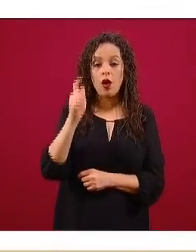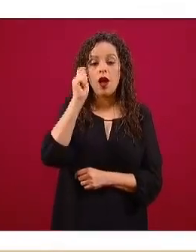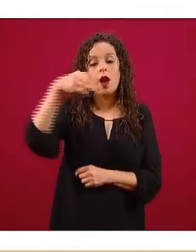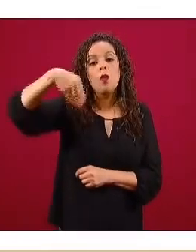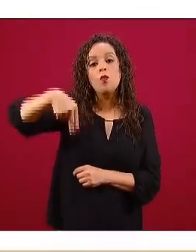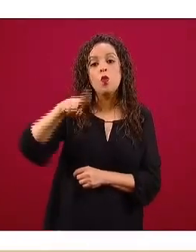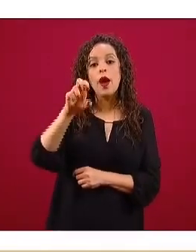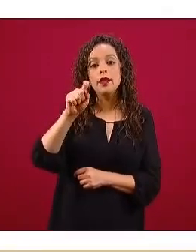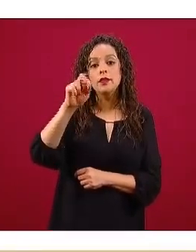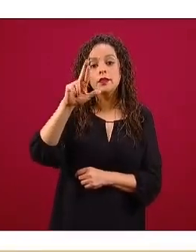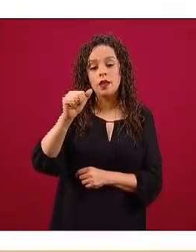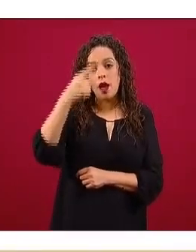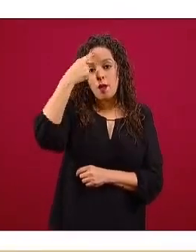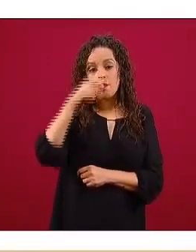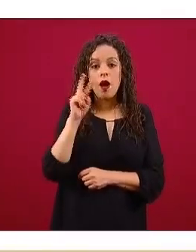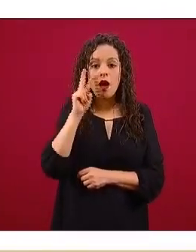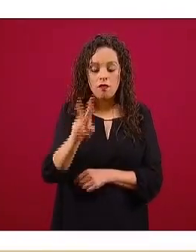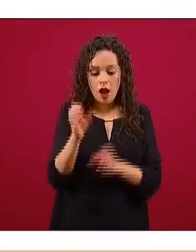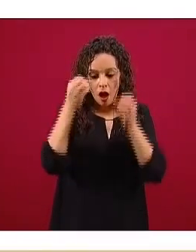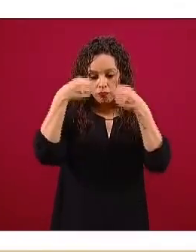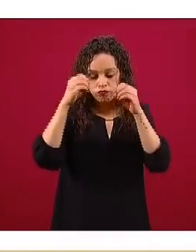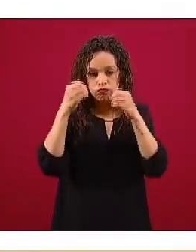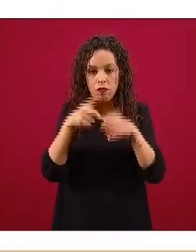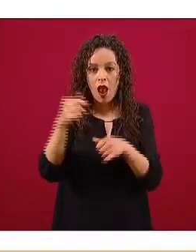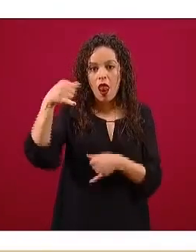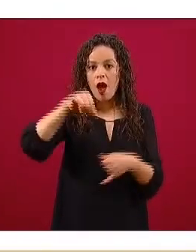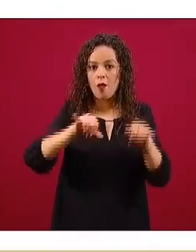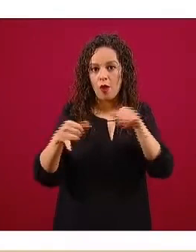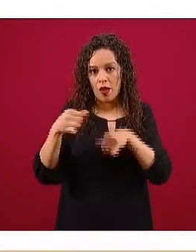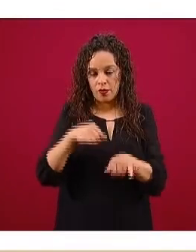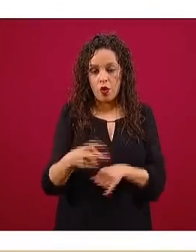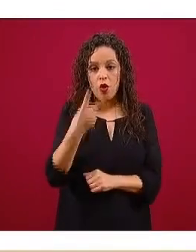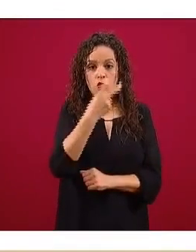una muestra para un diagnóstico por laboratorio.